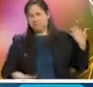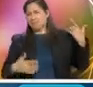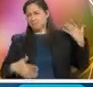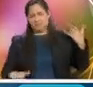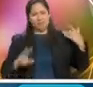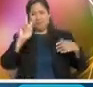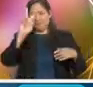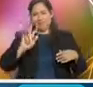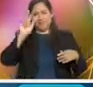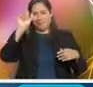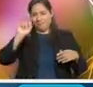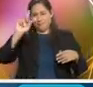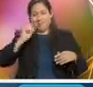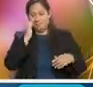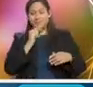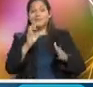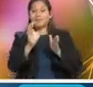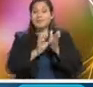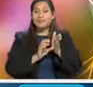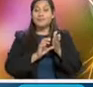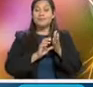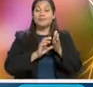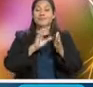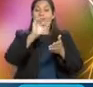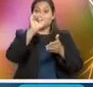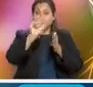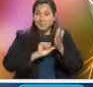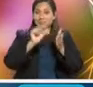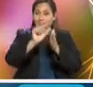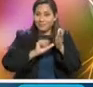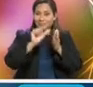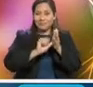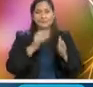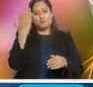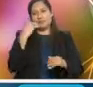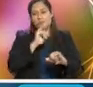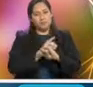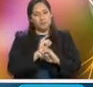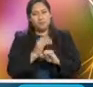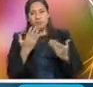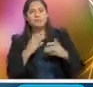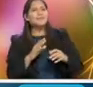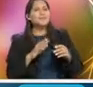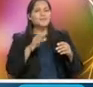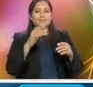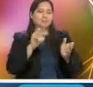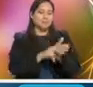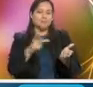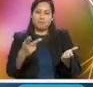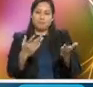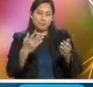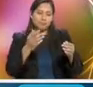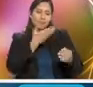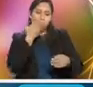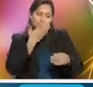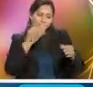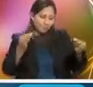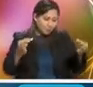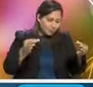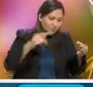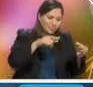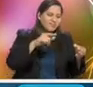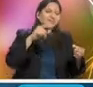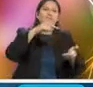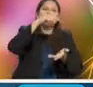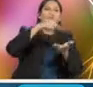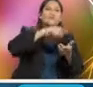palomazos, y entonces daban un calendario mensual, tú ibas, pues antes no había internet ni en los periódicos se acostumbraba a saber quién estaba